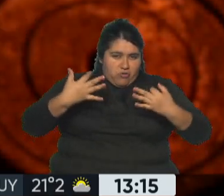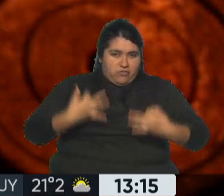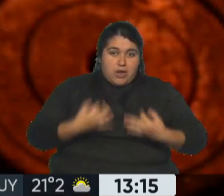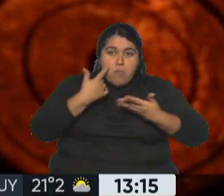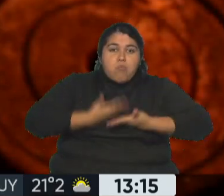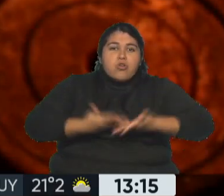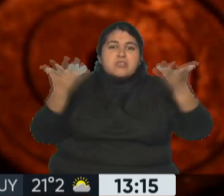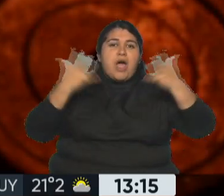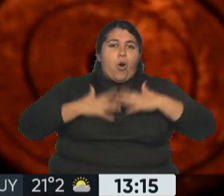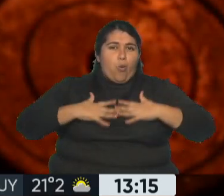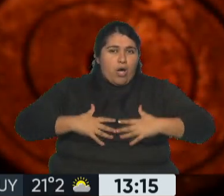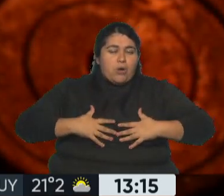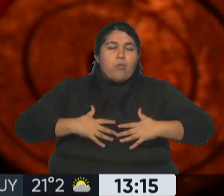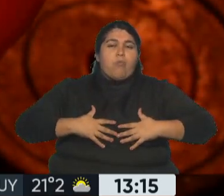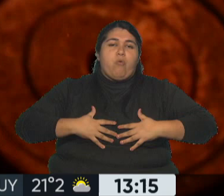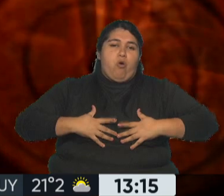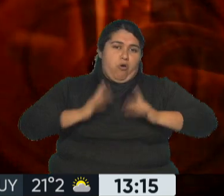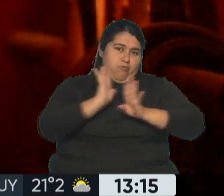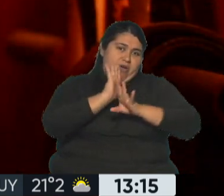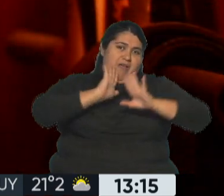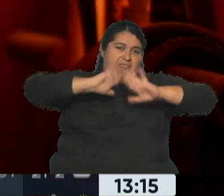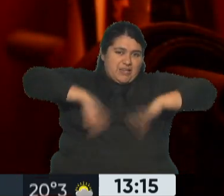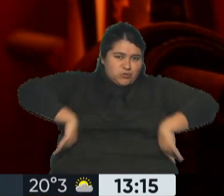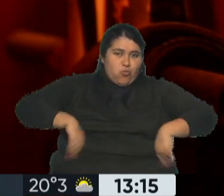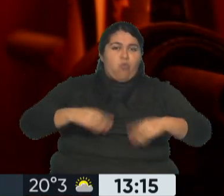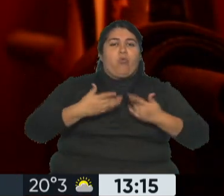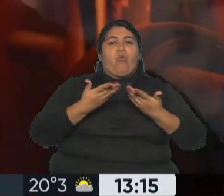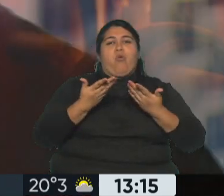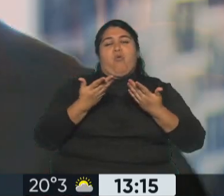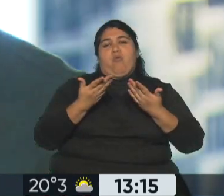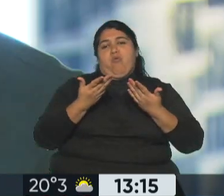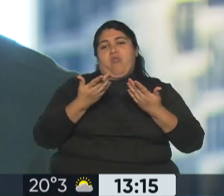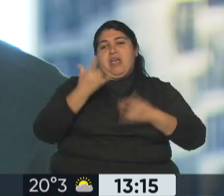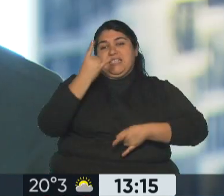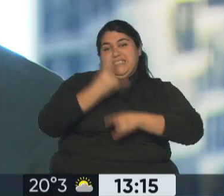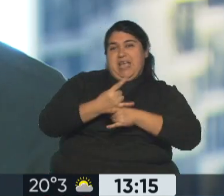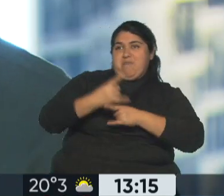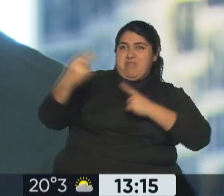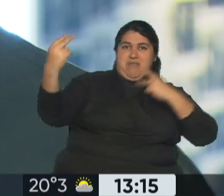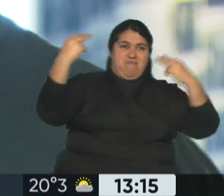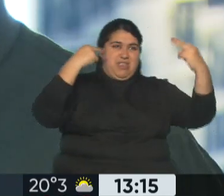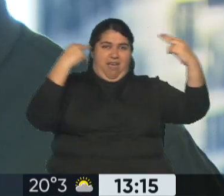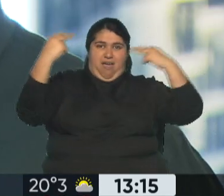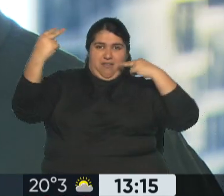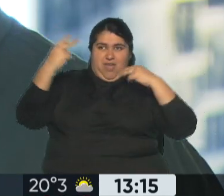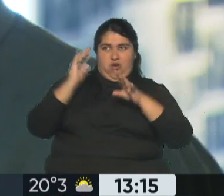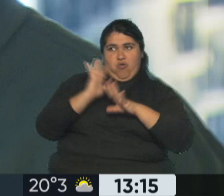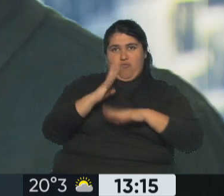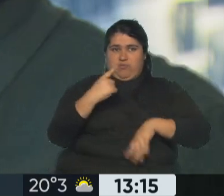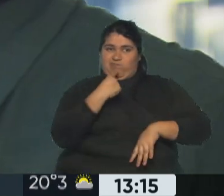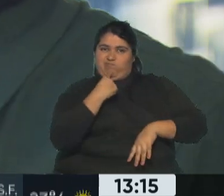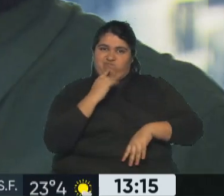su cuerpo prácticamente desnudo, va a tener que estar siempre regido por la mirada del otro, y